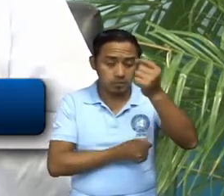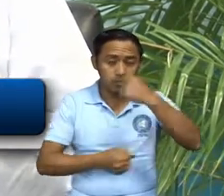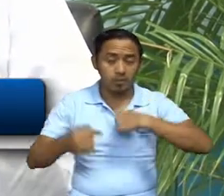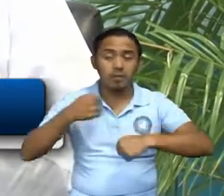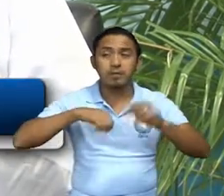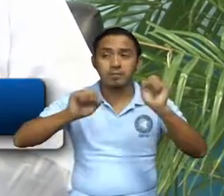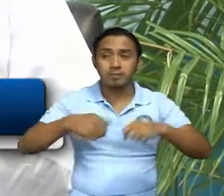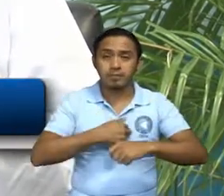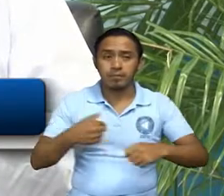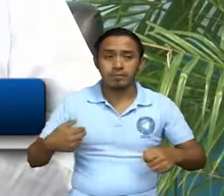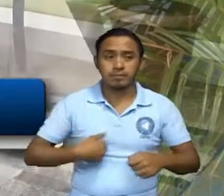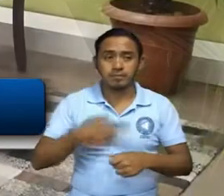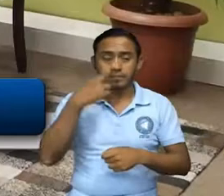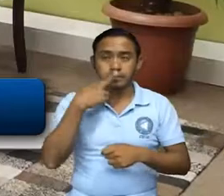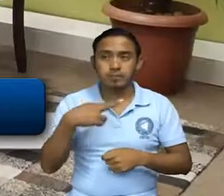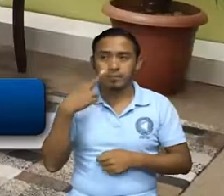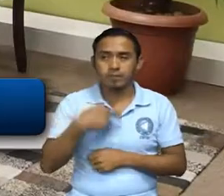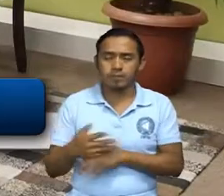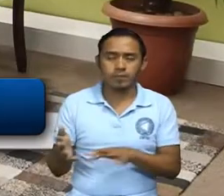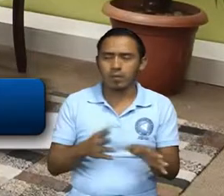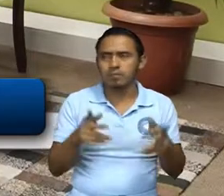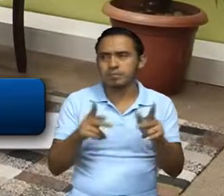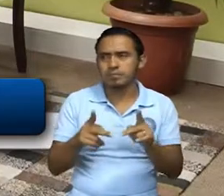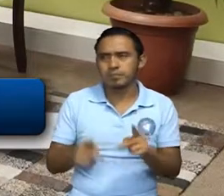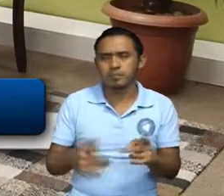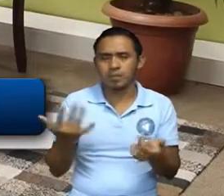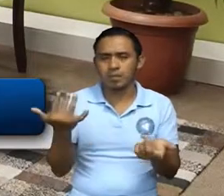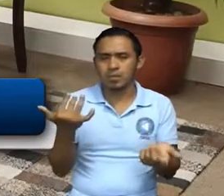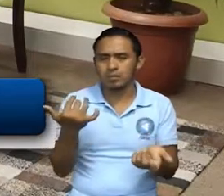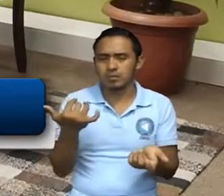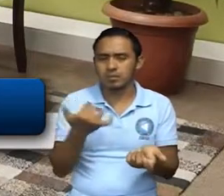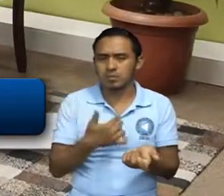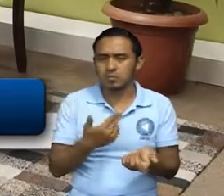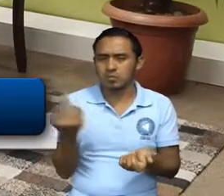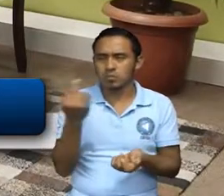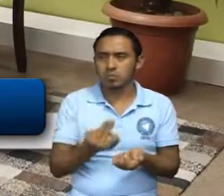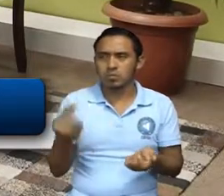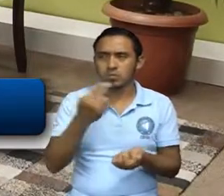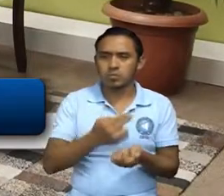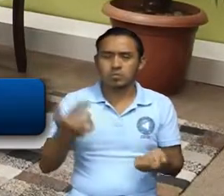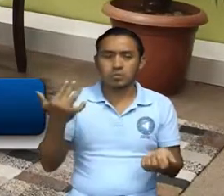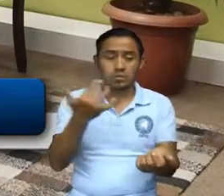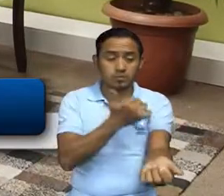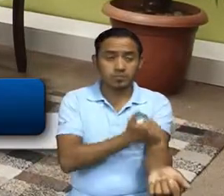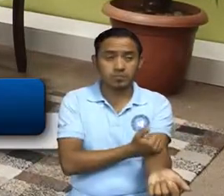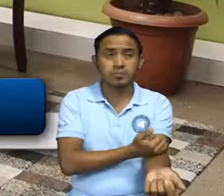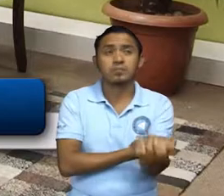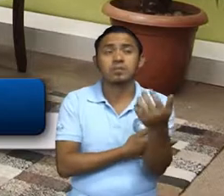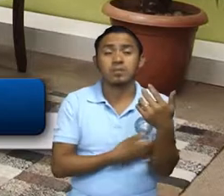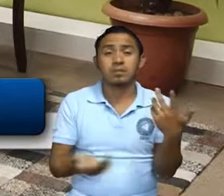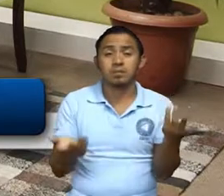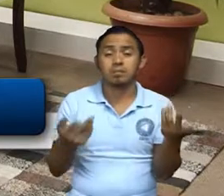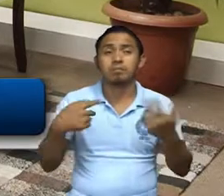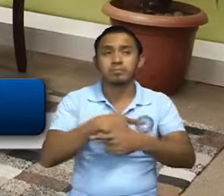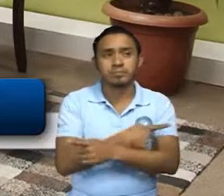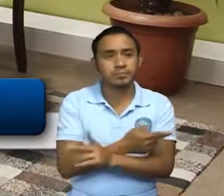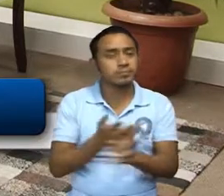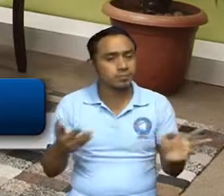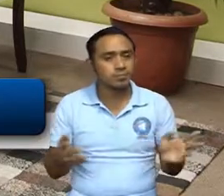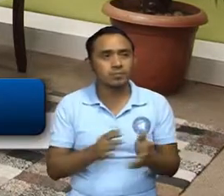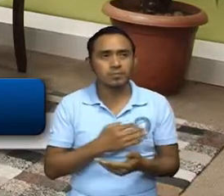sangrado. Ahora, las personas que utilizan drogas, por ejemplo, que acuérdense que hay drogas que eso que es mucho inhalan, más frecuente. Esas son personas